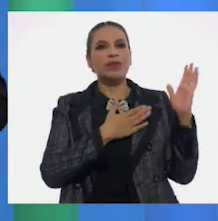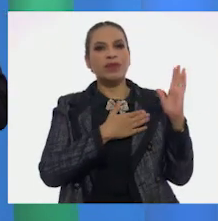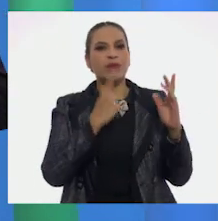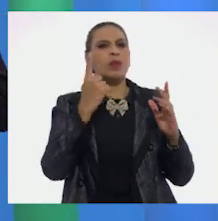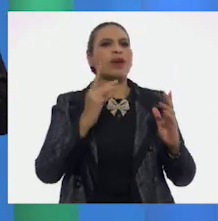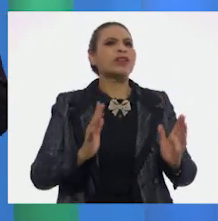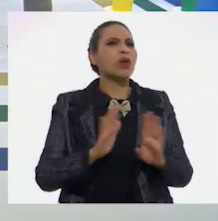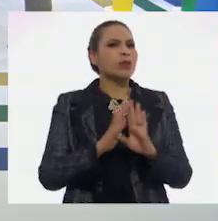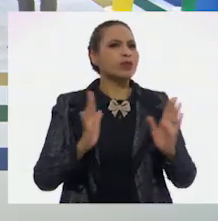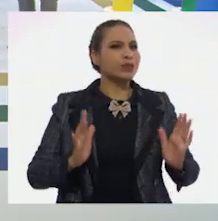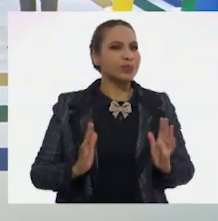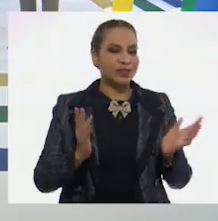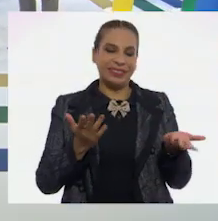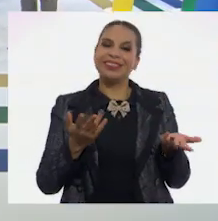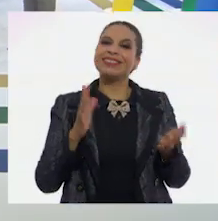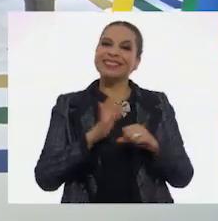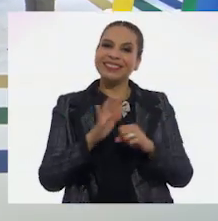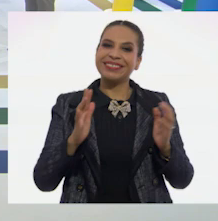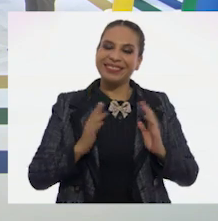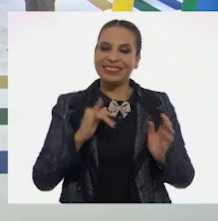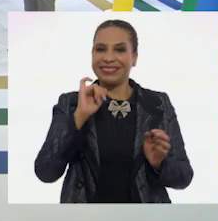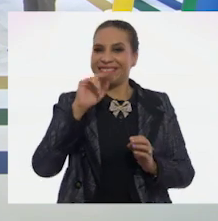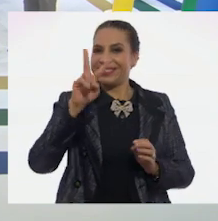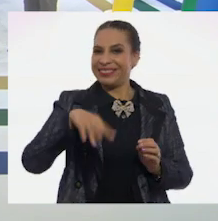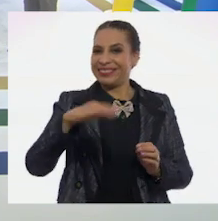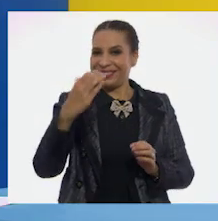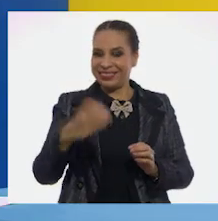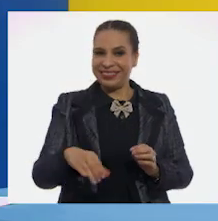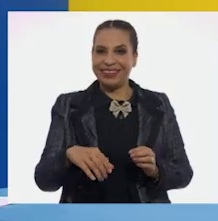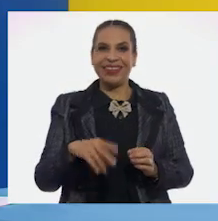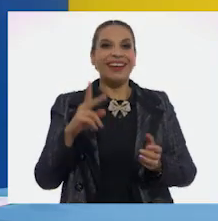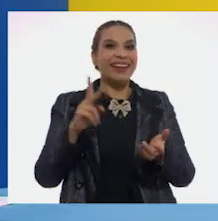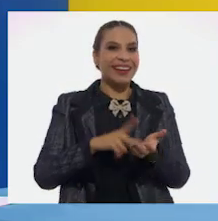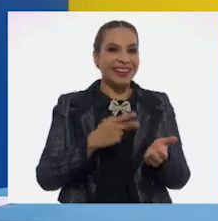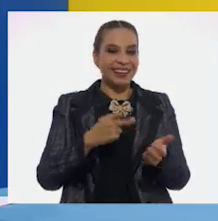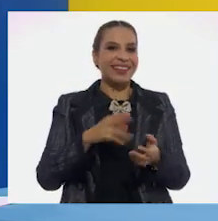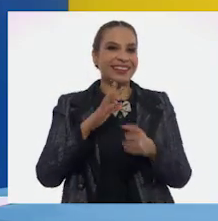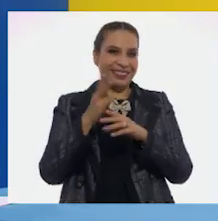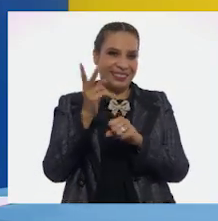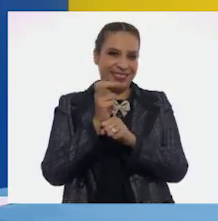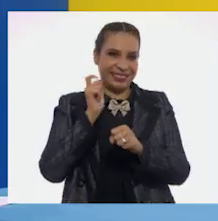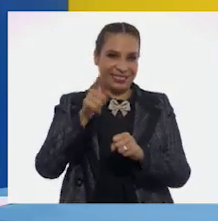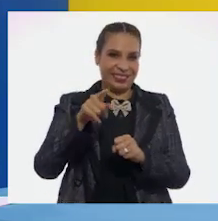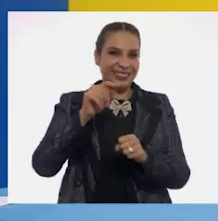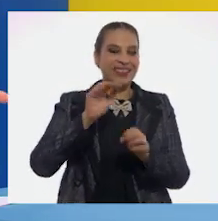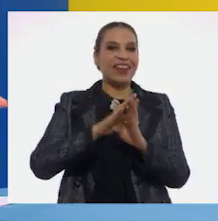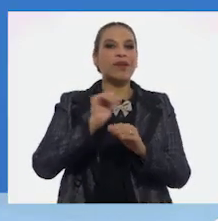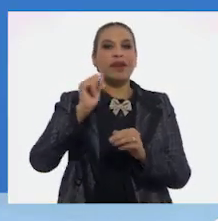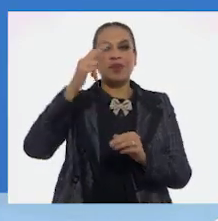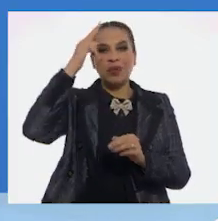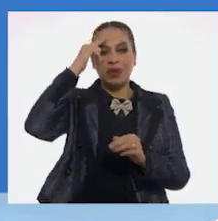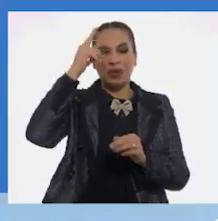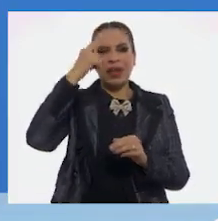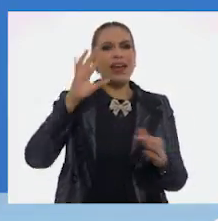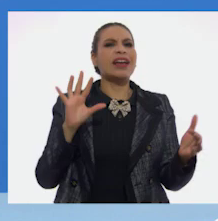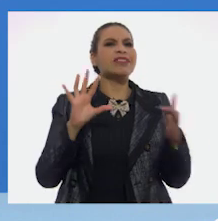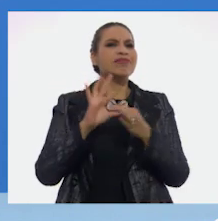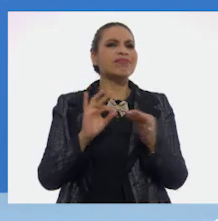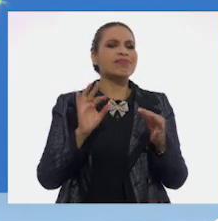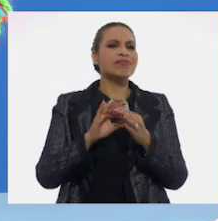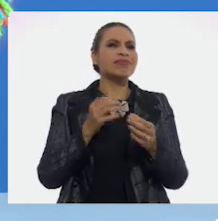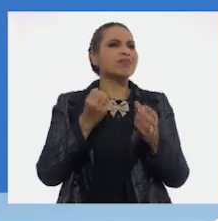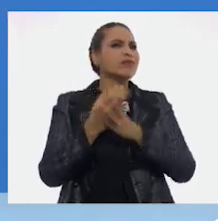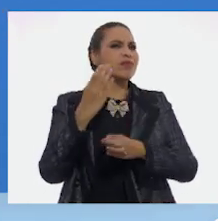sorpresa. Sí, maestra, una sorpresa. Es cierto, es cierto. Otra vez vamos a invitar a Porfirio Díaz, pero ahora para que nos cuente sobre